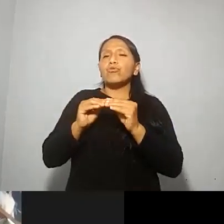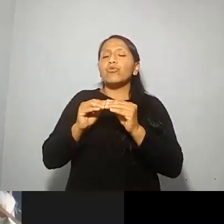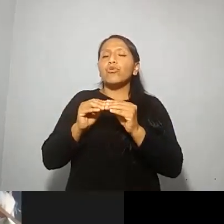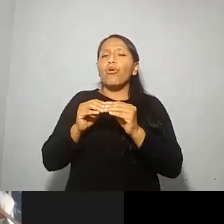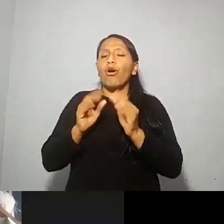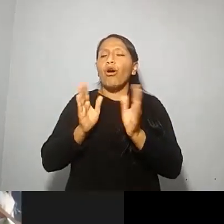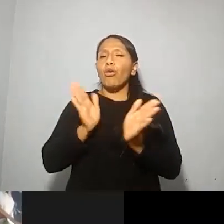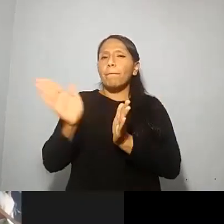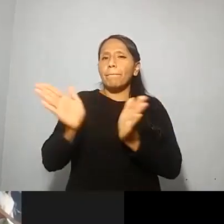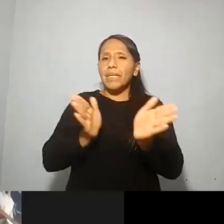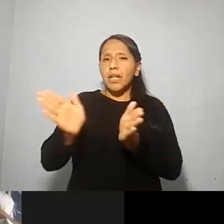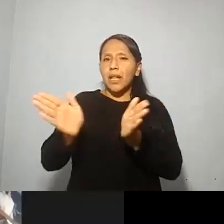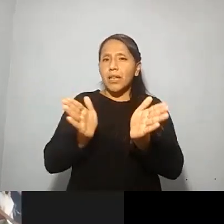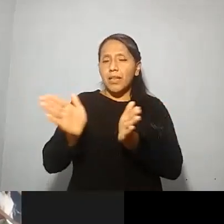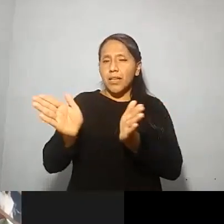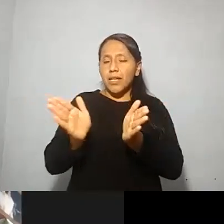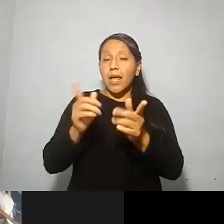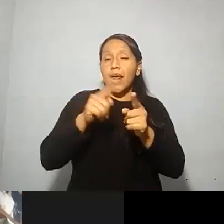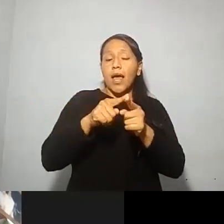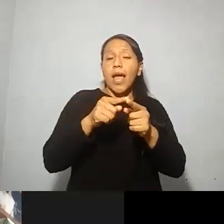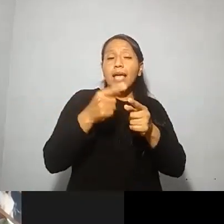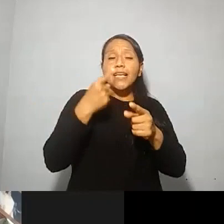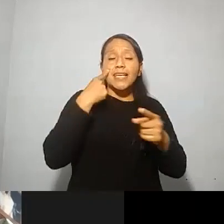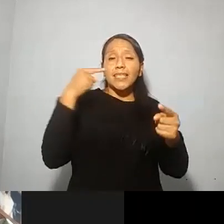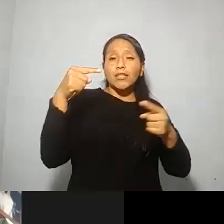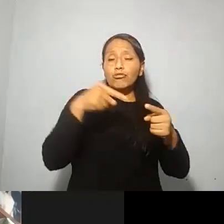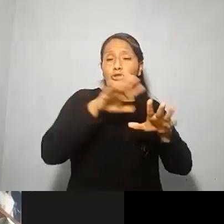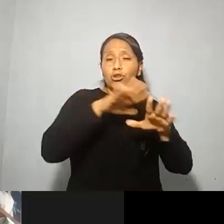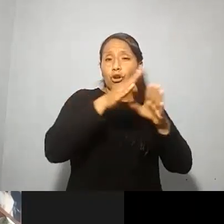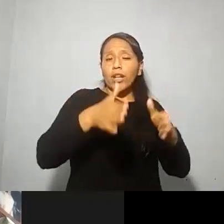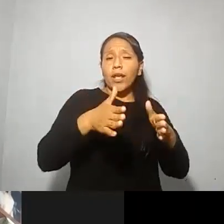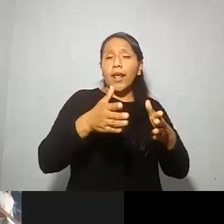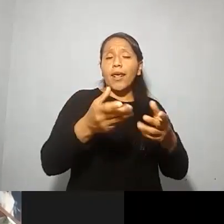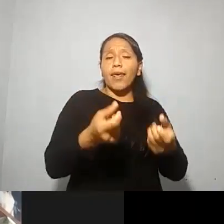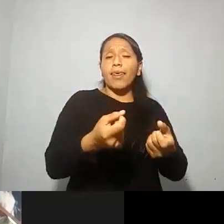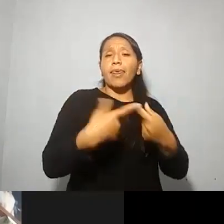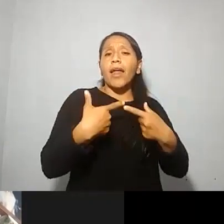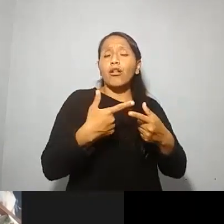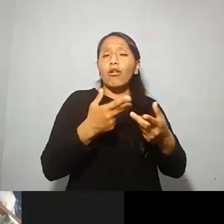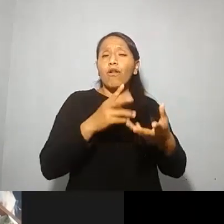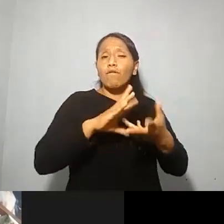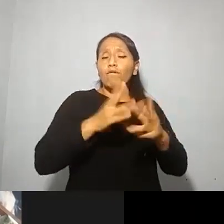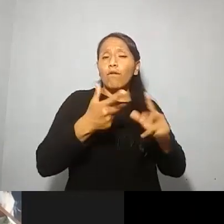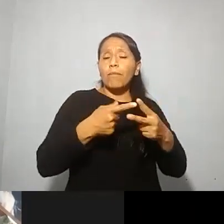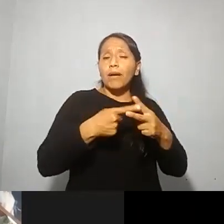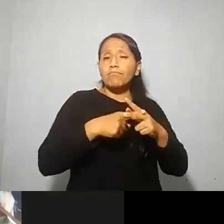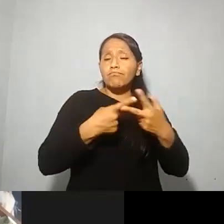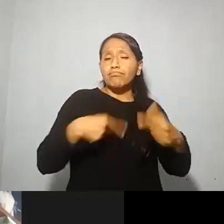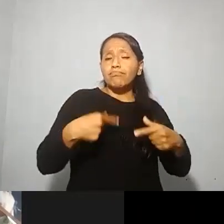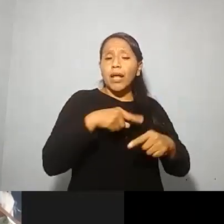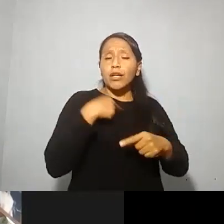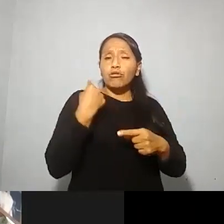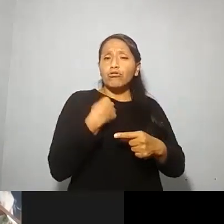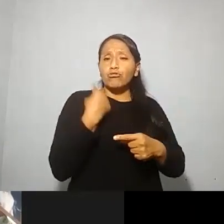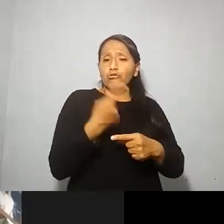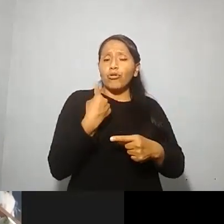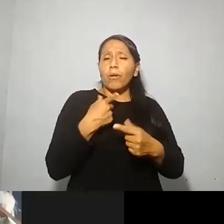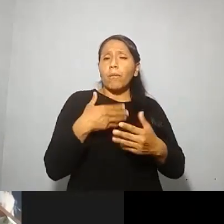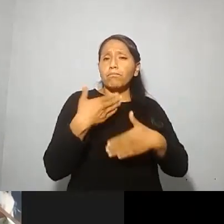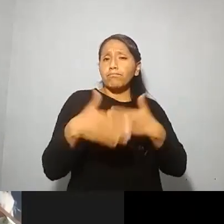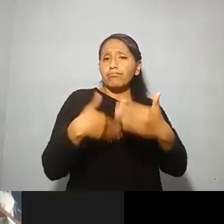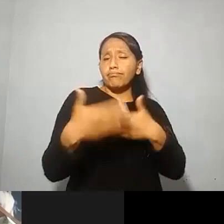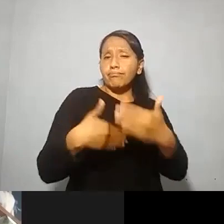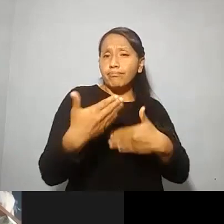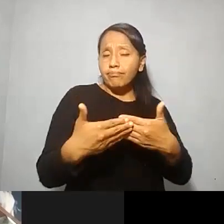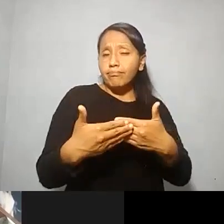Tanto corresponde a las instituciones proporcionarnos los medios necesarios para desenvolvernos de manera adecuada,